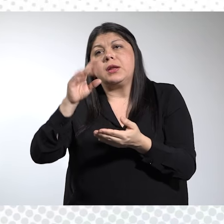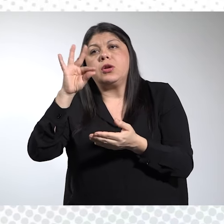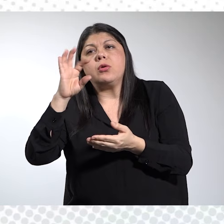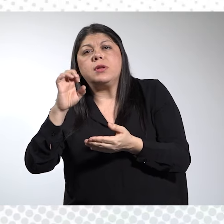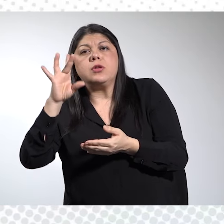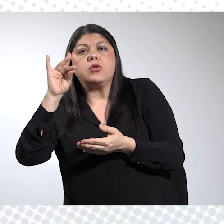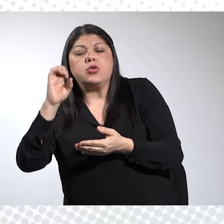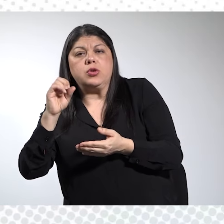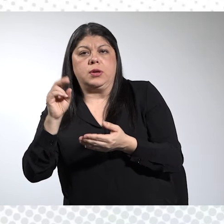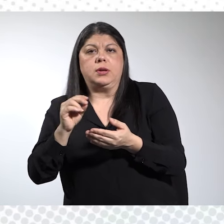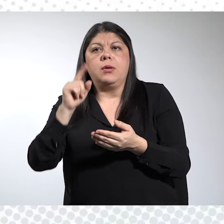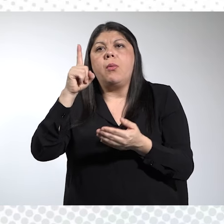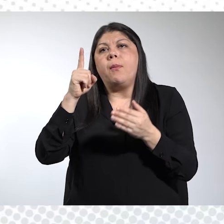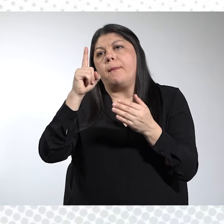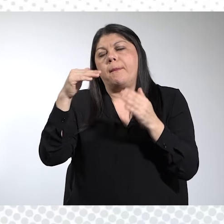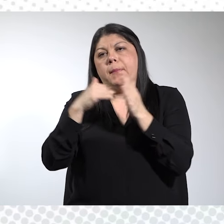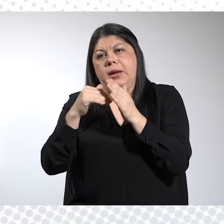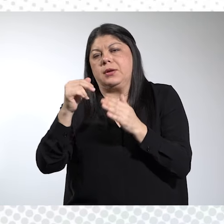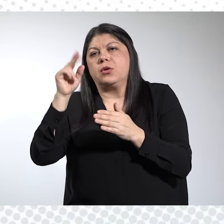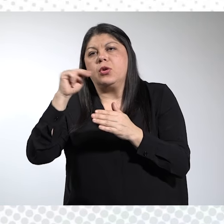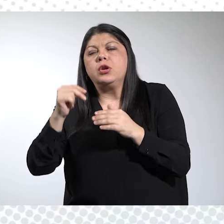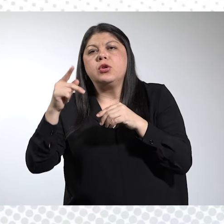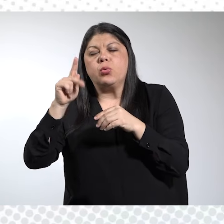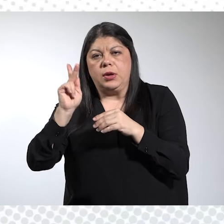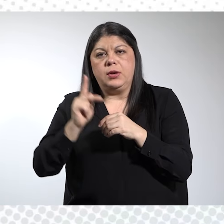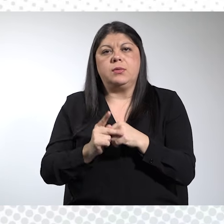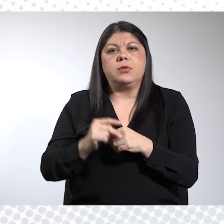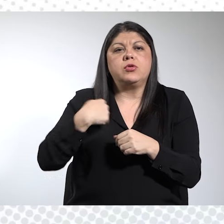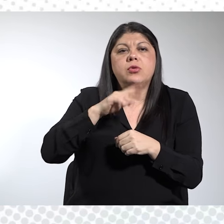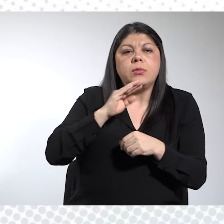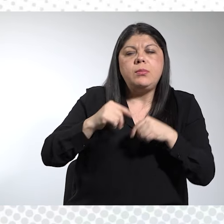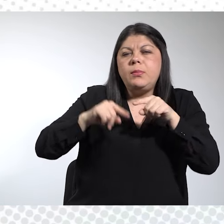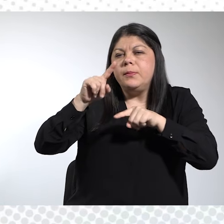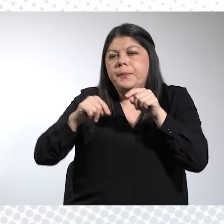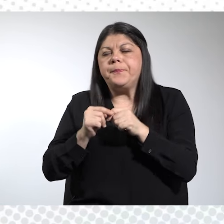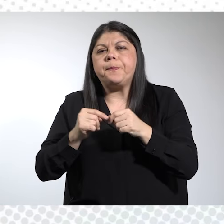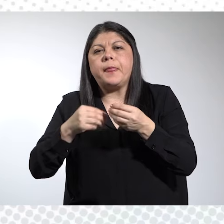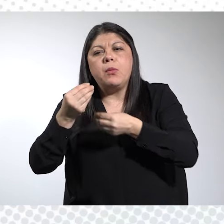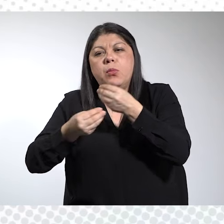llegando a 900, 800 o más de 1.000 colones el kilo. Y hablamos eventualmente